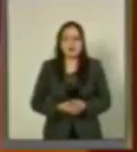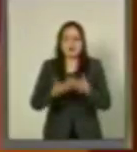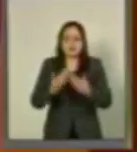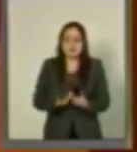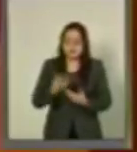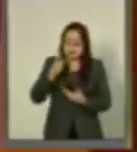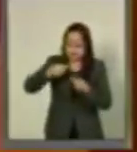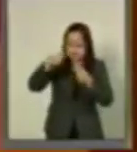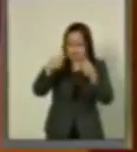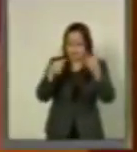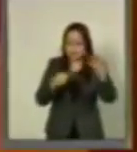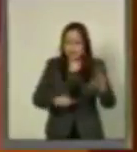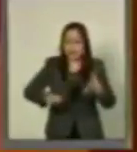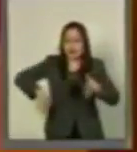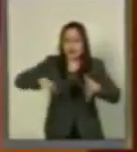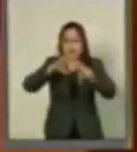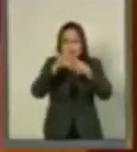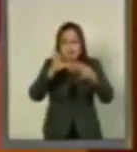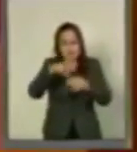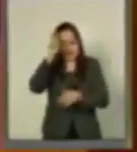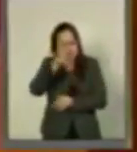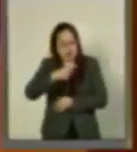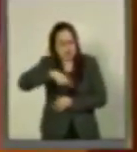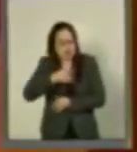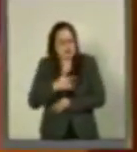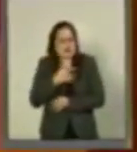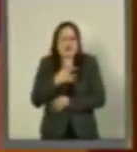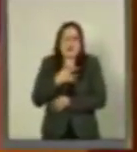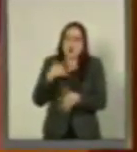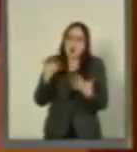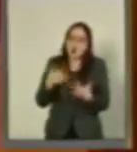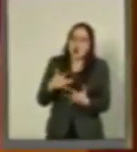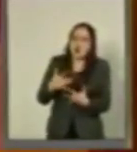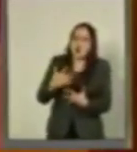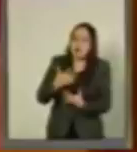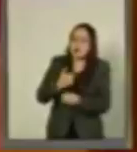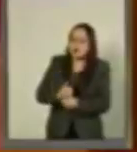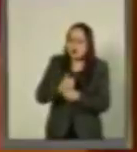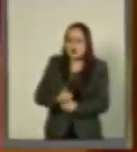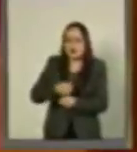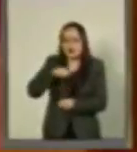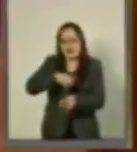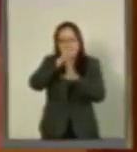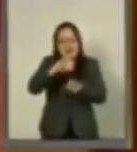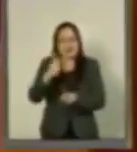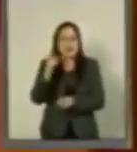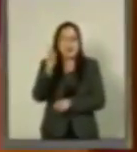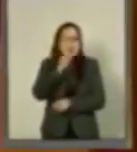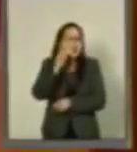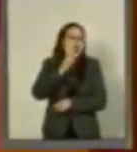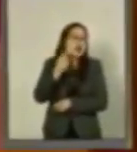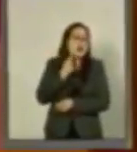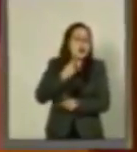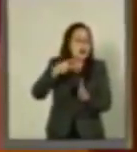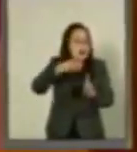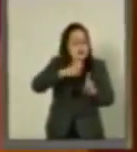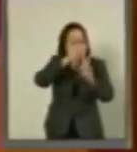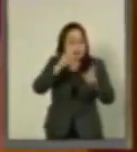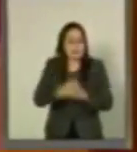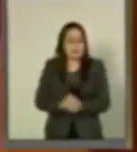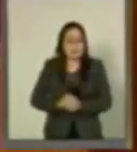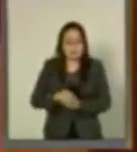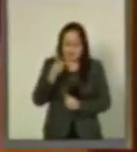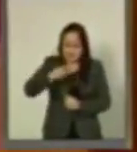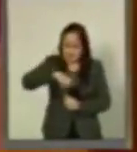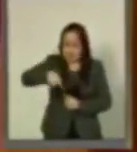todos los casos que usted señala que nos duelen, porque también refirió al tema del feminicidio, bueno, para eso todos estos